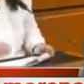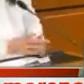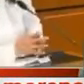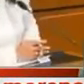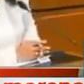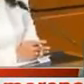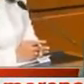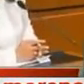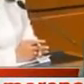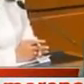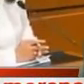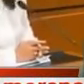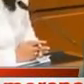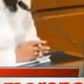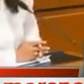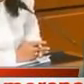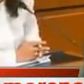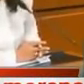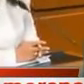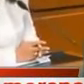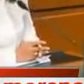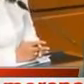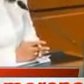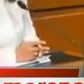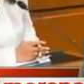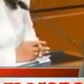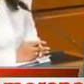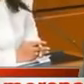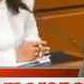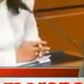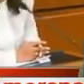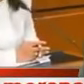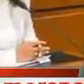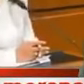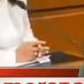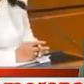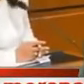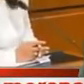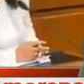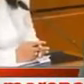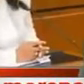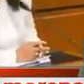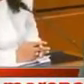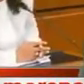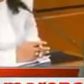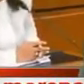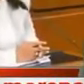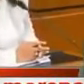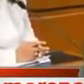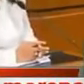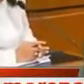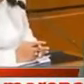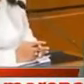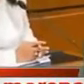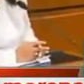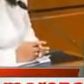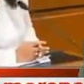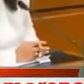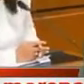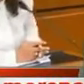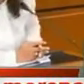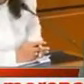tiene que decir cómo es que la semana pasada se concesionó una parte de la refinería de